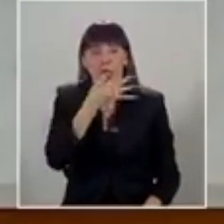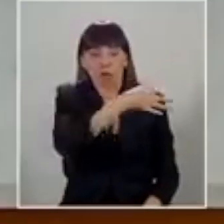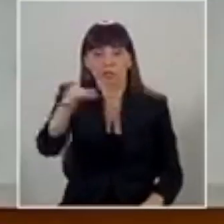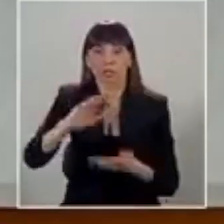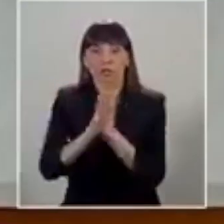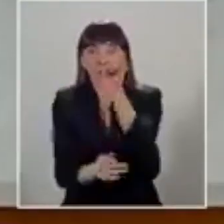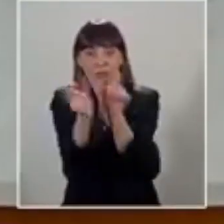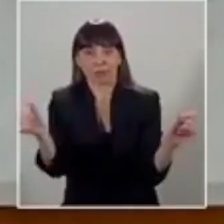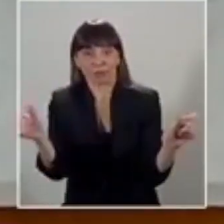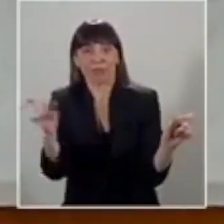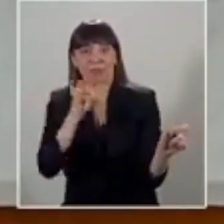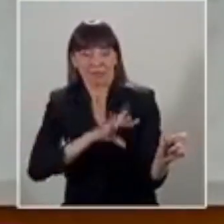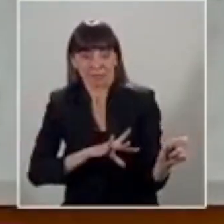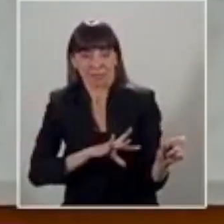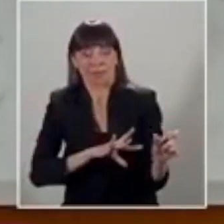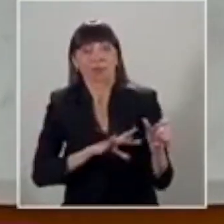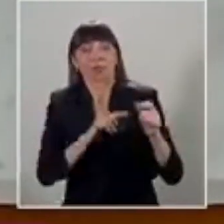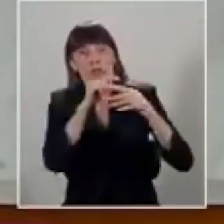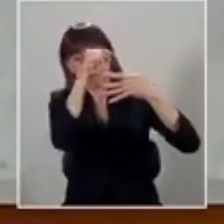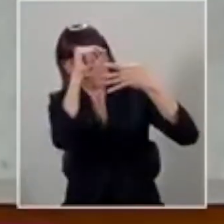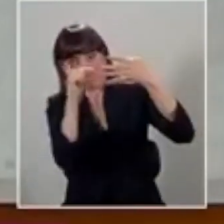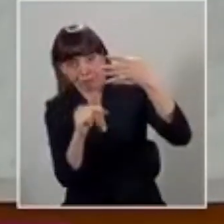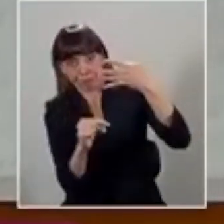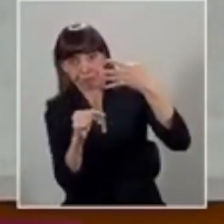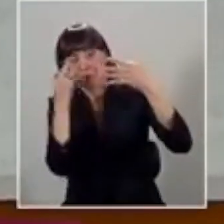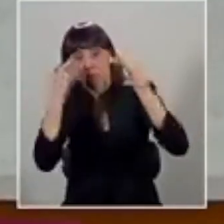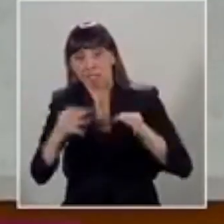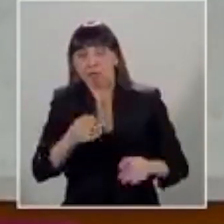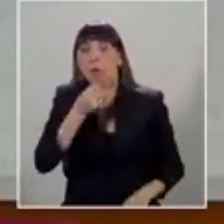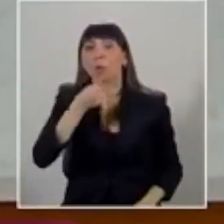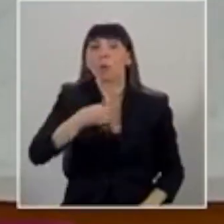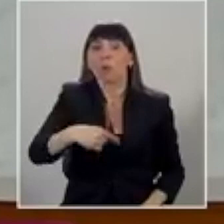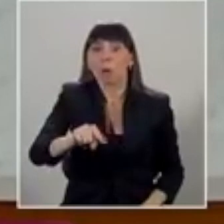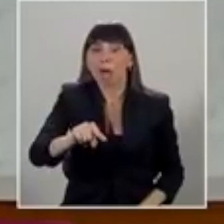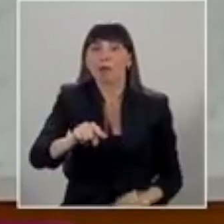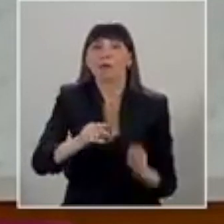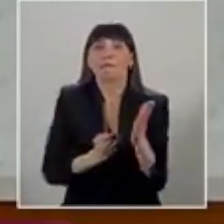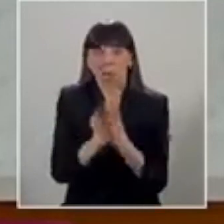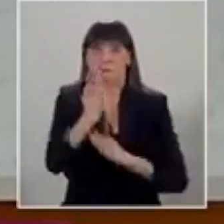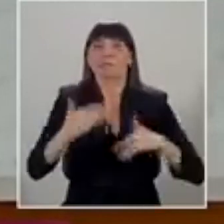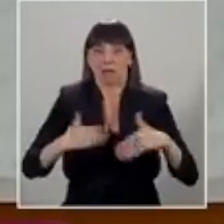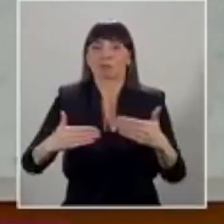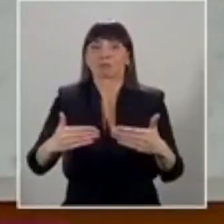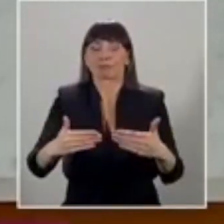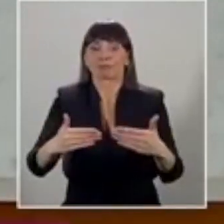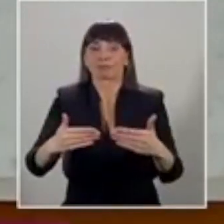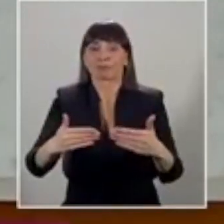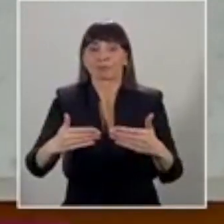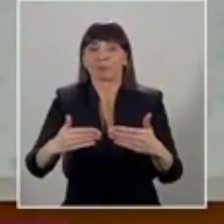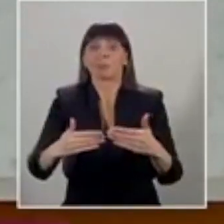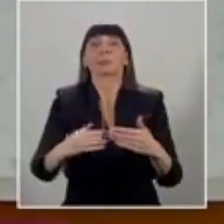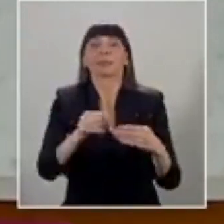a todos mis compatriotas una serie de medidas que pronto pondremos en práctica y que